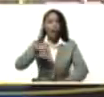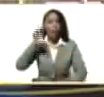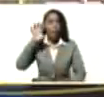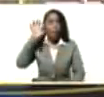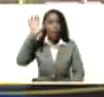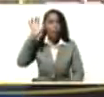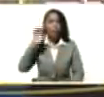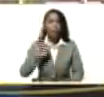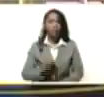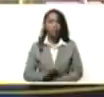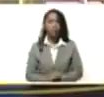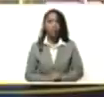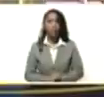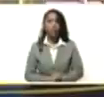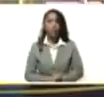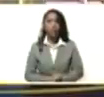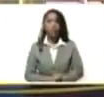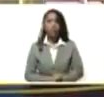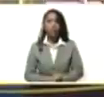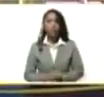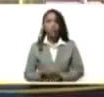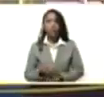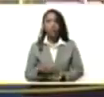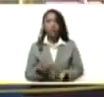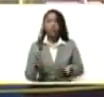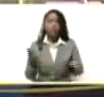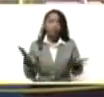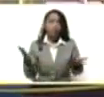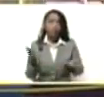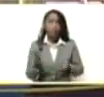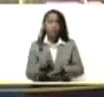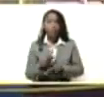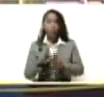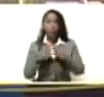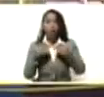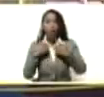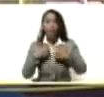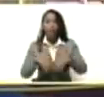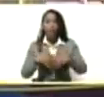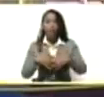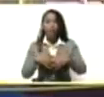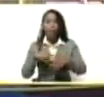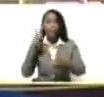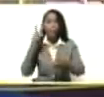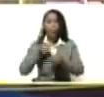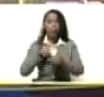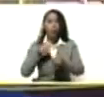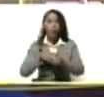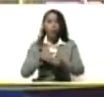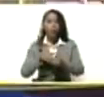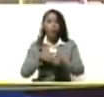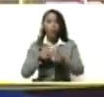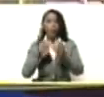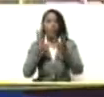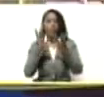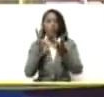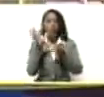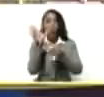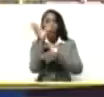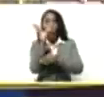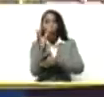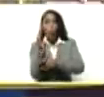formulada de otra manera yo decía a quien conviene que la